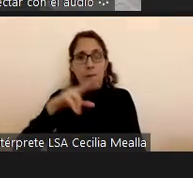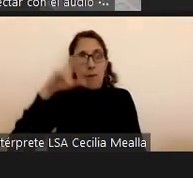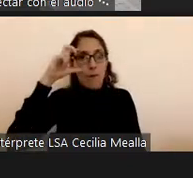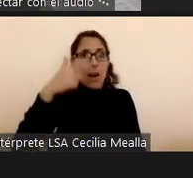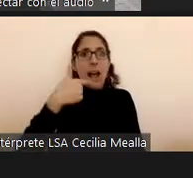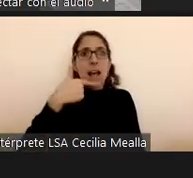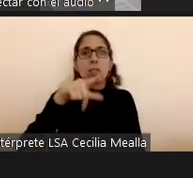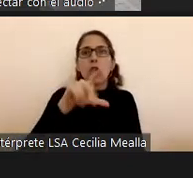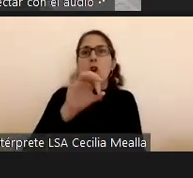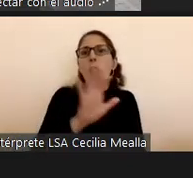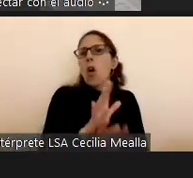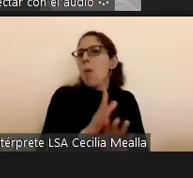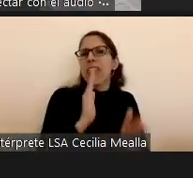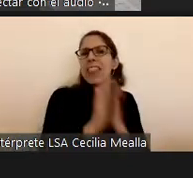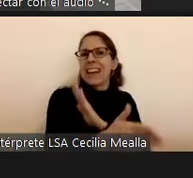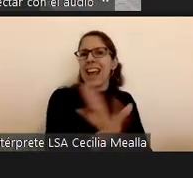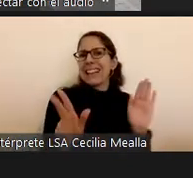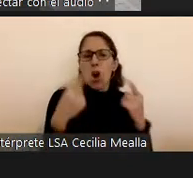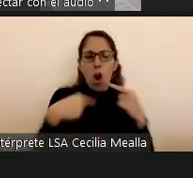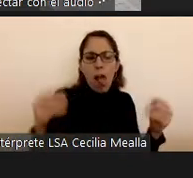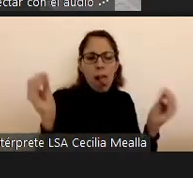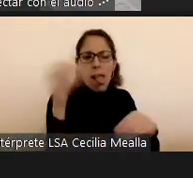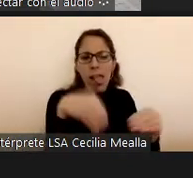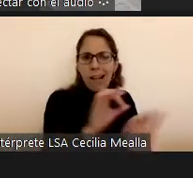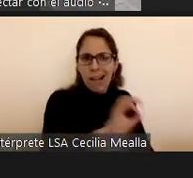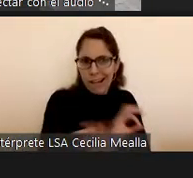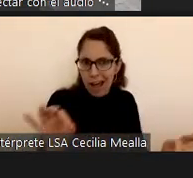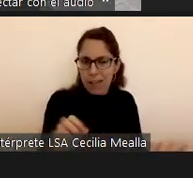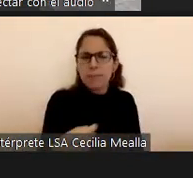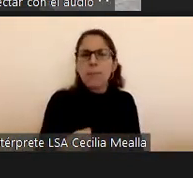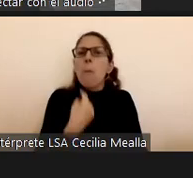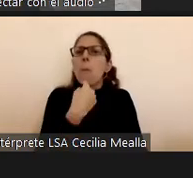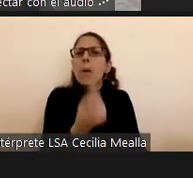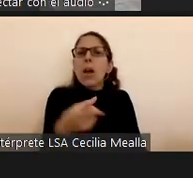podemos ver en las bacterias con un examen? ¿Alguno sabe?